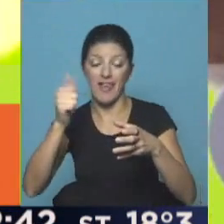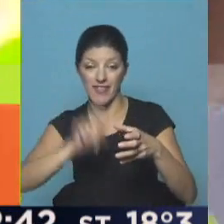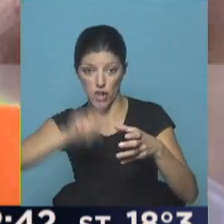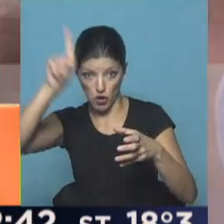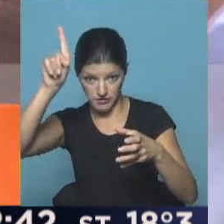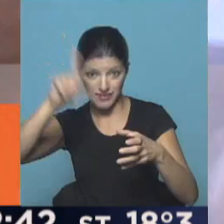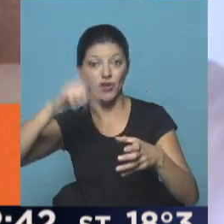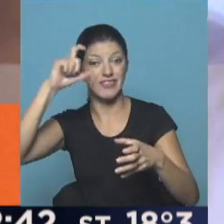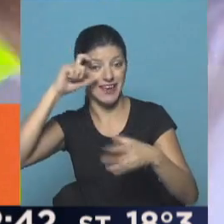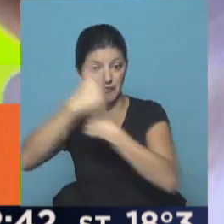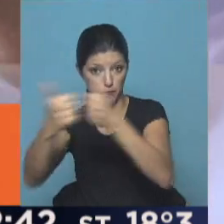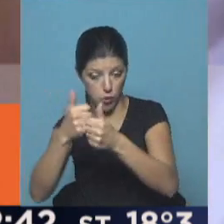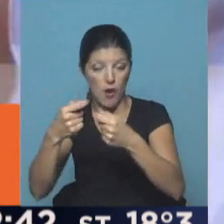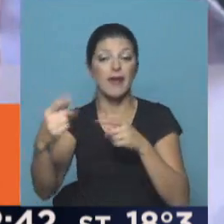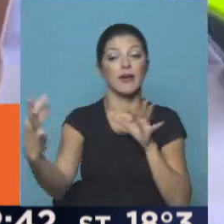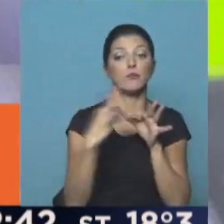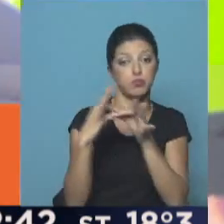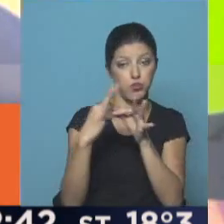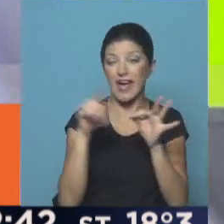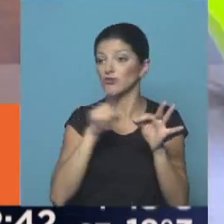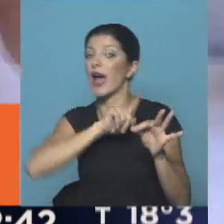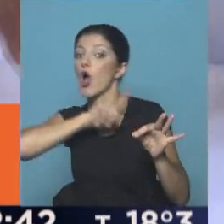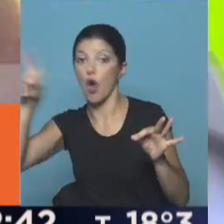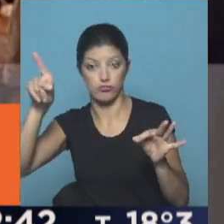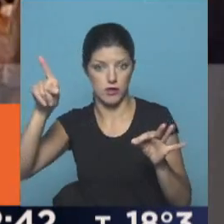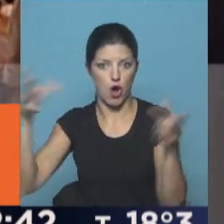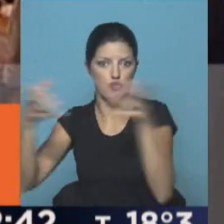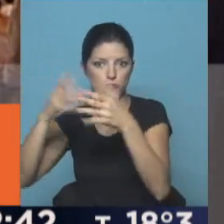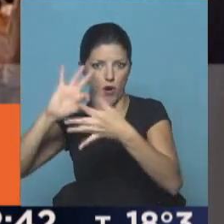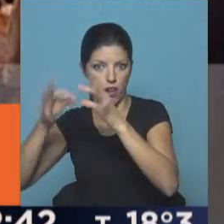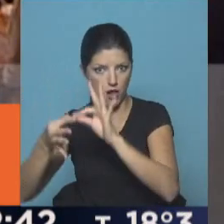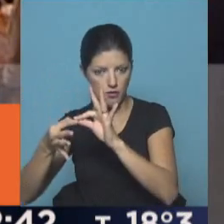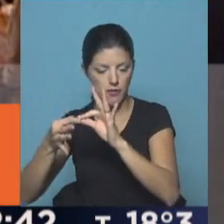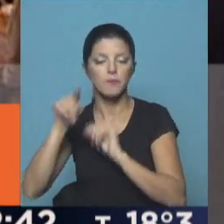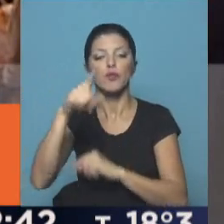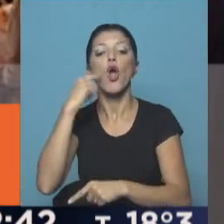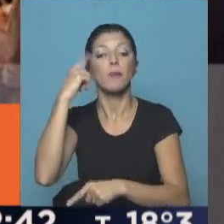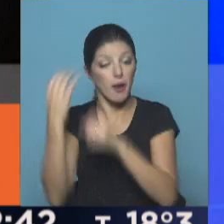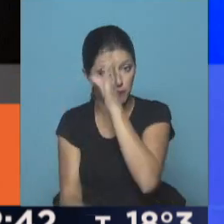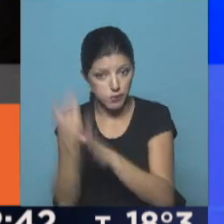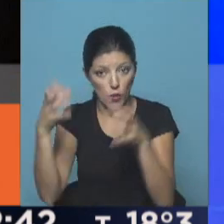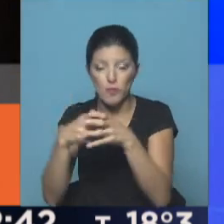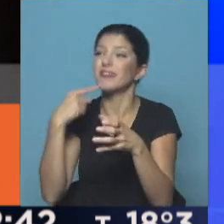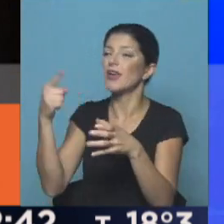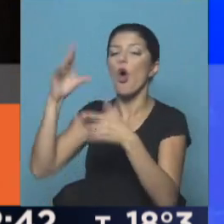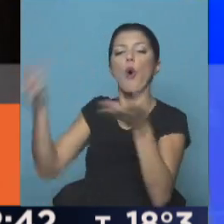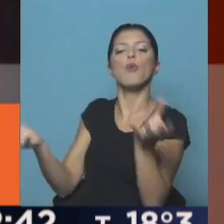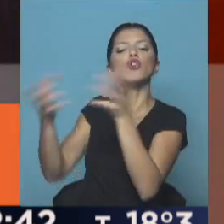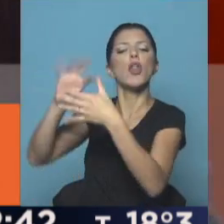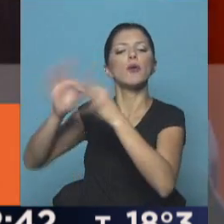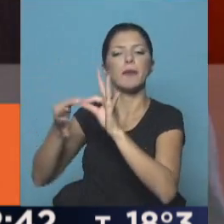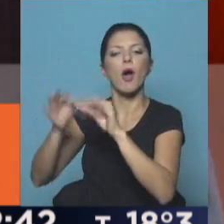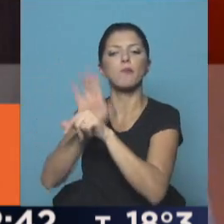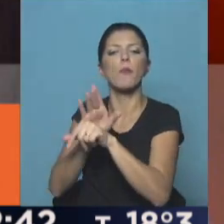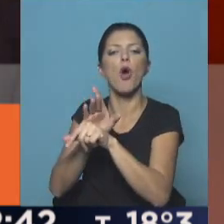que tradicionalmente en contra de la Unión Europea. De hecho, Ian Paisley, su fundador, llegó a declarar que la Unión Europea era el